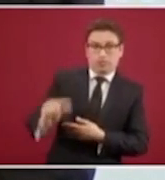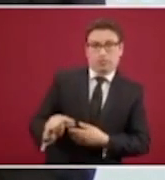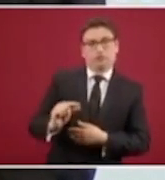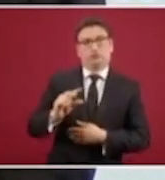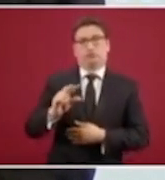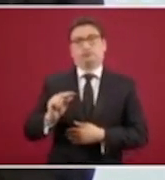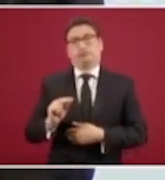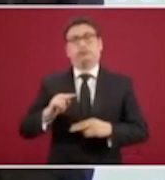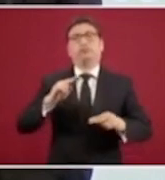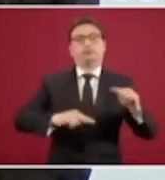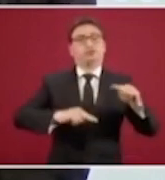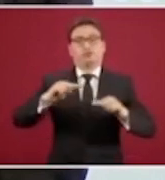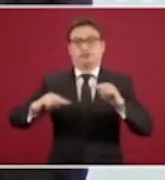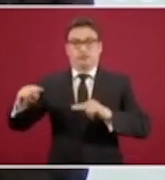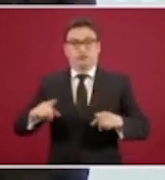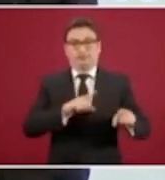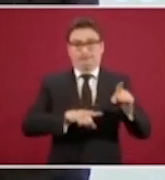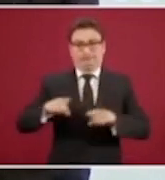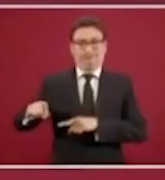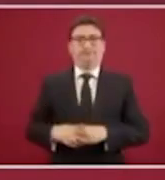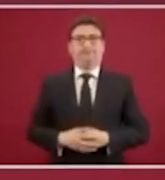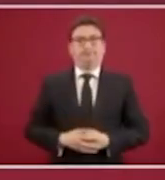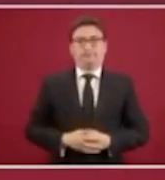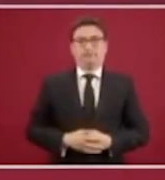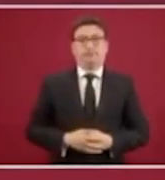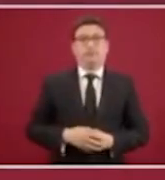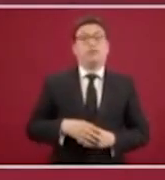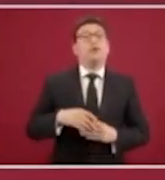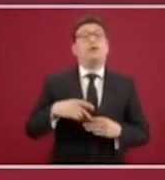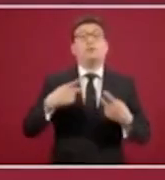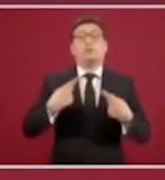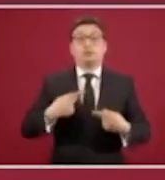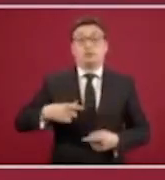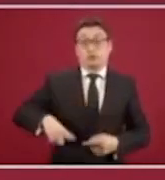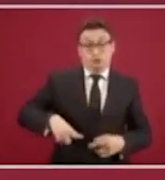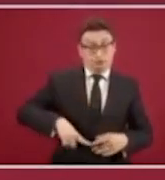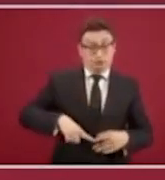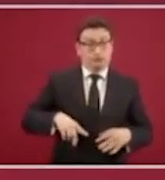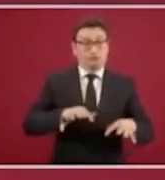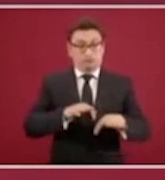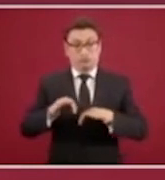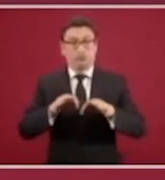menor nivel, solo en altos funcionarios públicos,